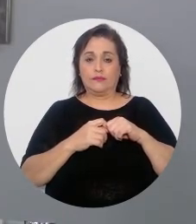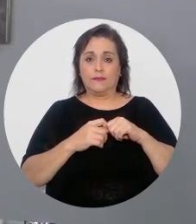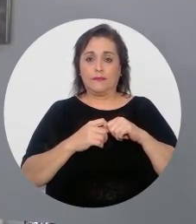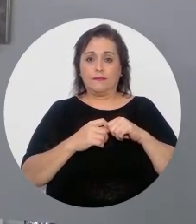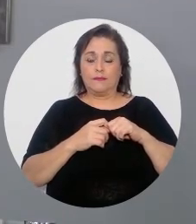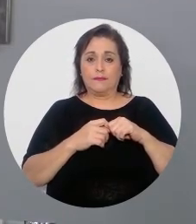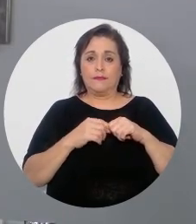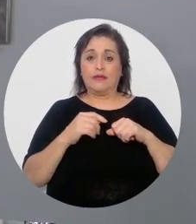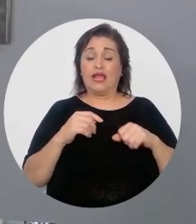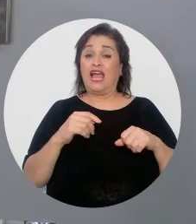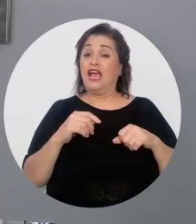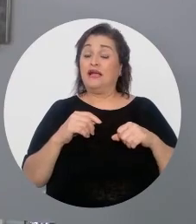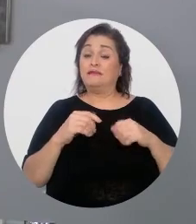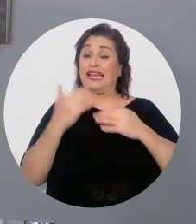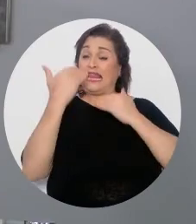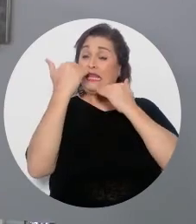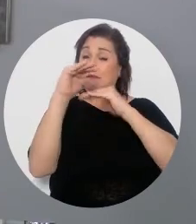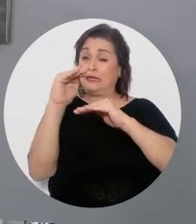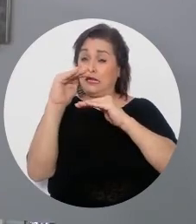Dentro de las